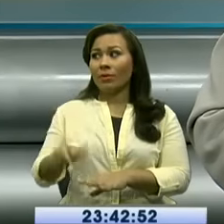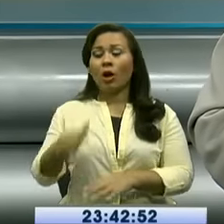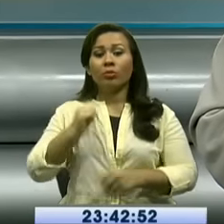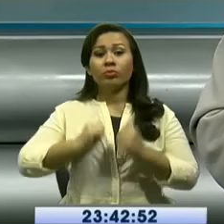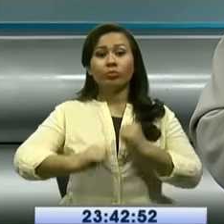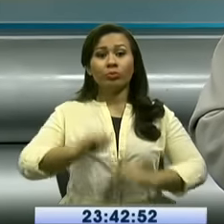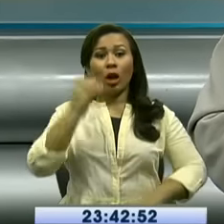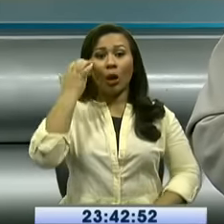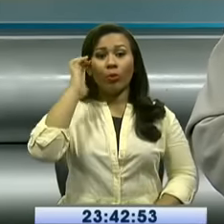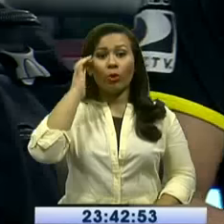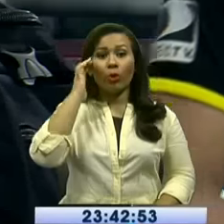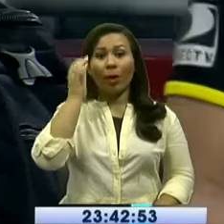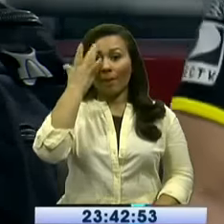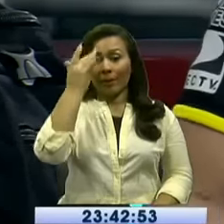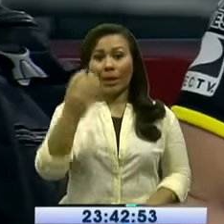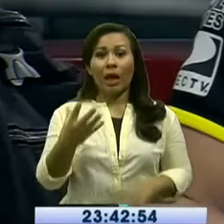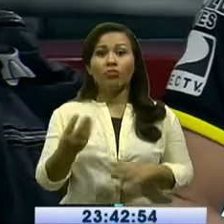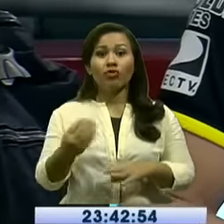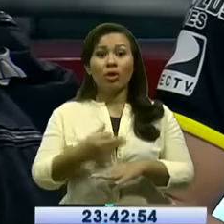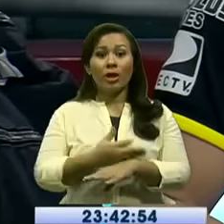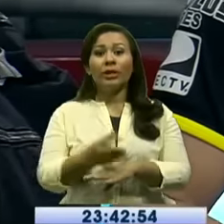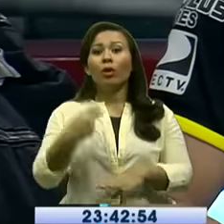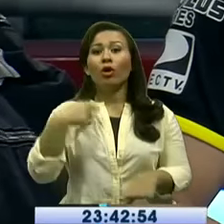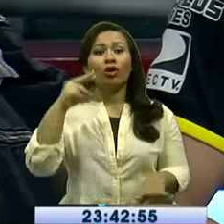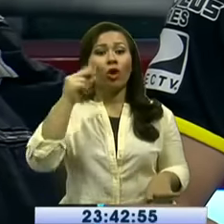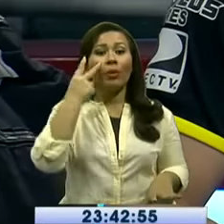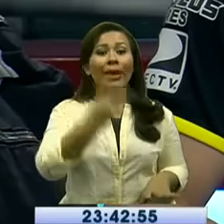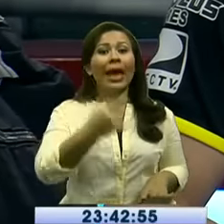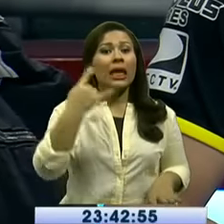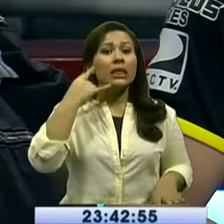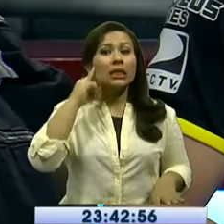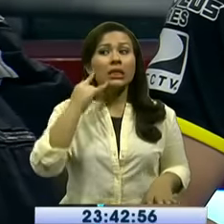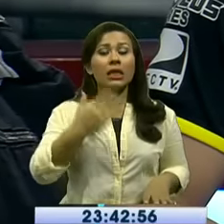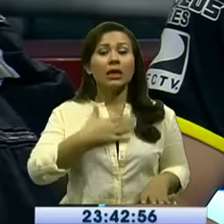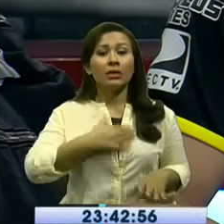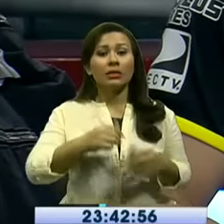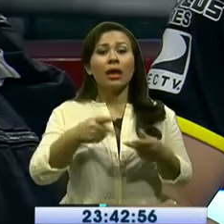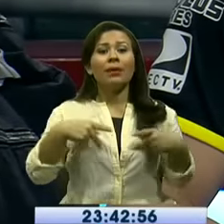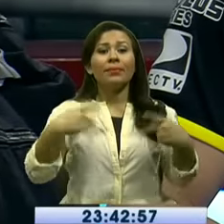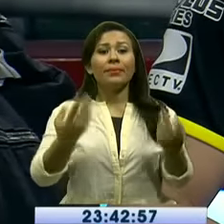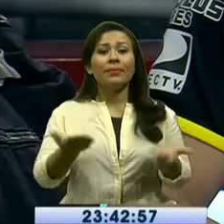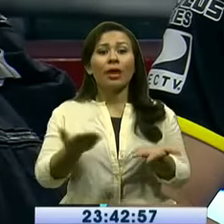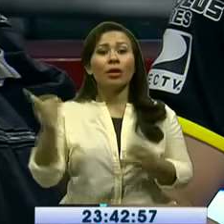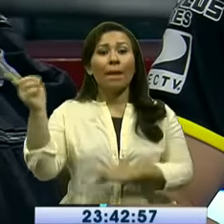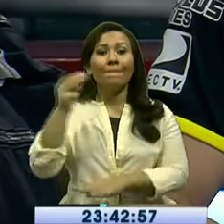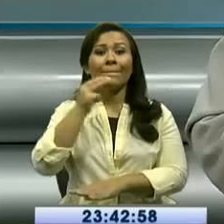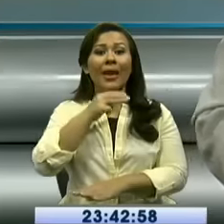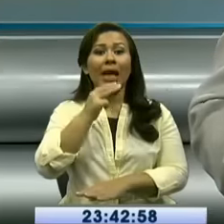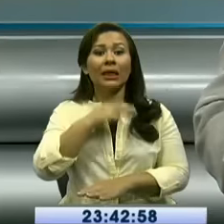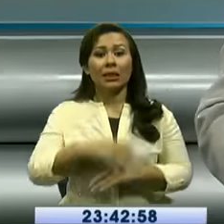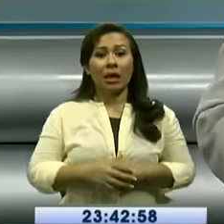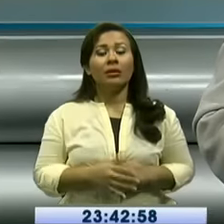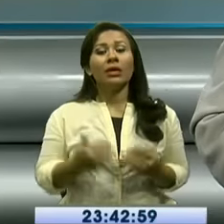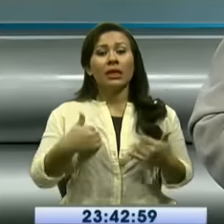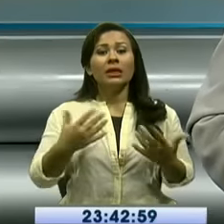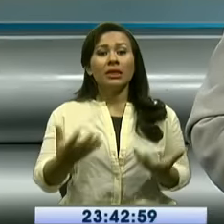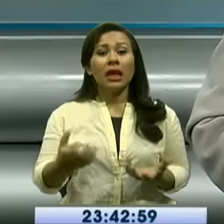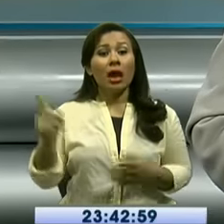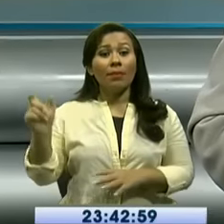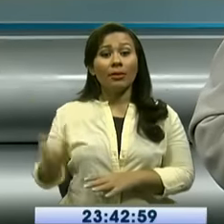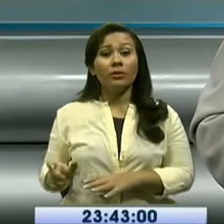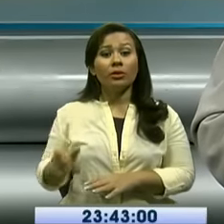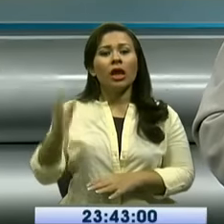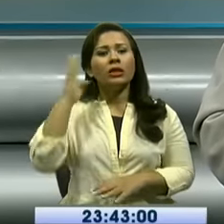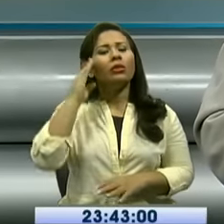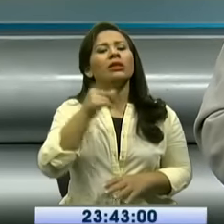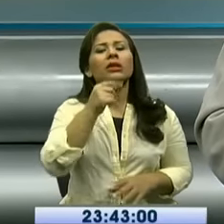muy preocupado porque desde hace mucho tiempo no ve a sus niñas que estaban viviendo en Manta. Y quiere saber si alguien